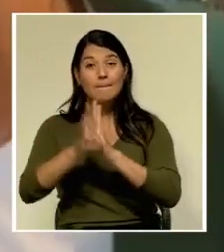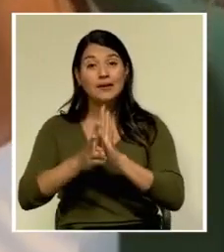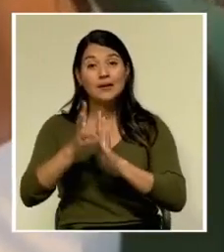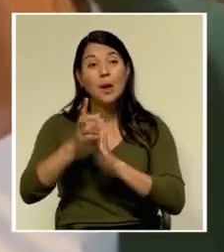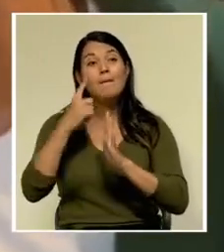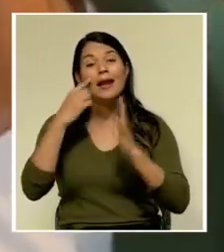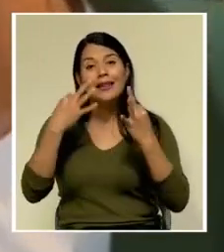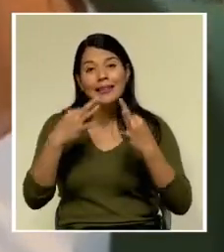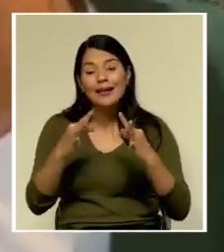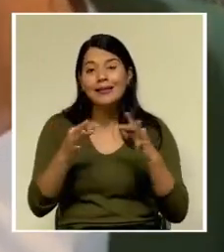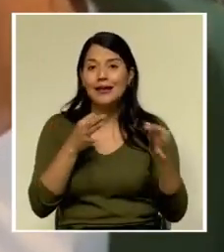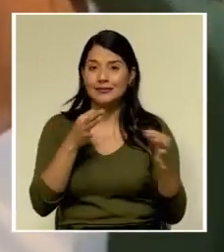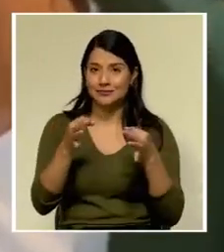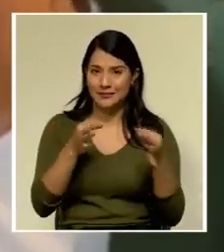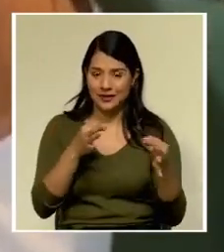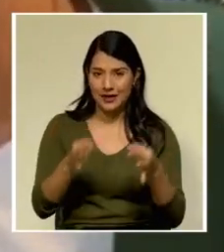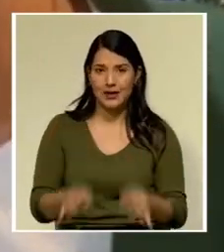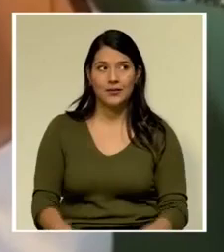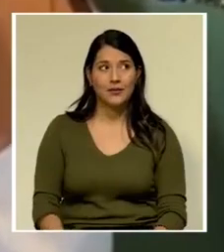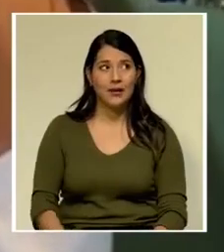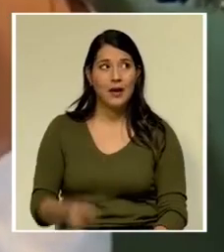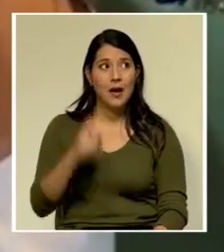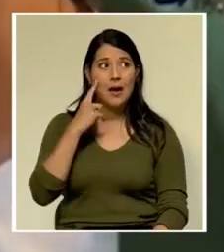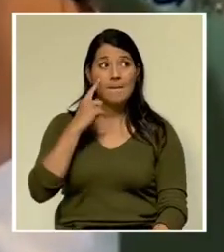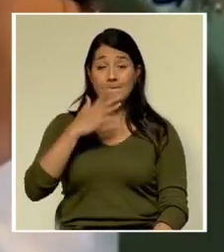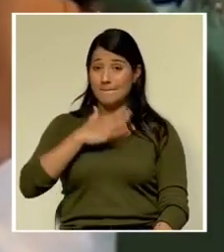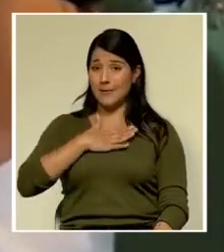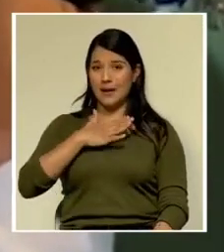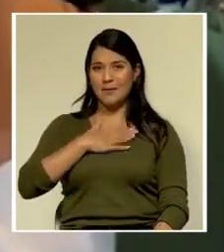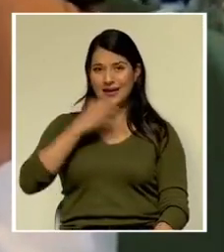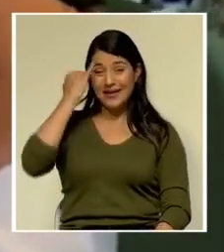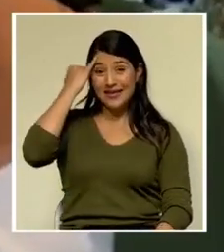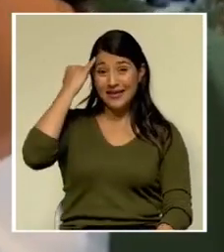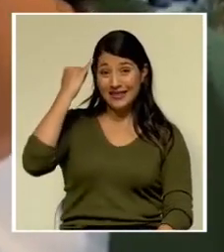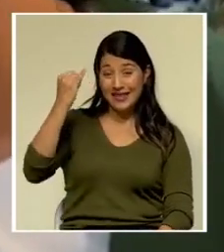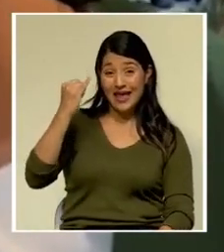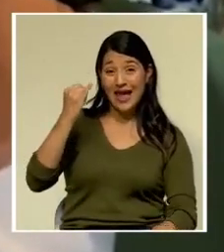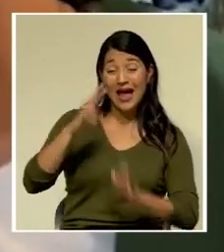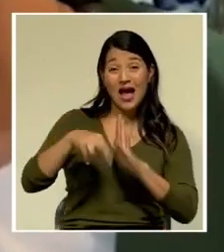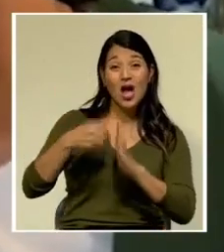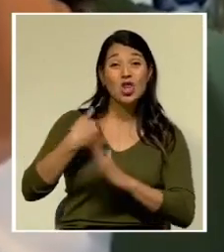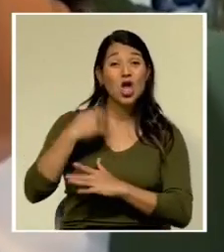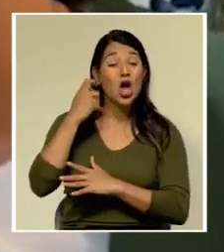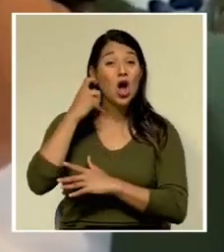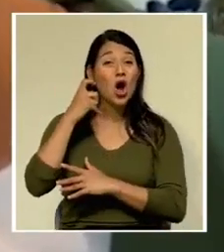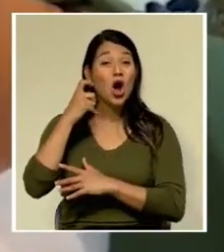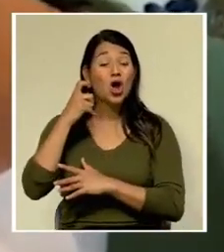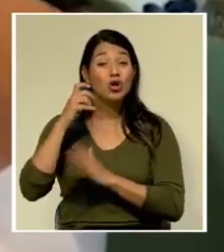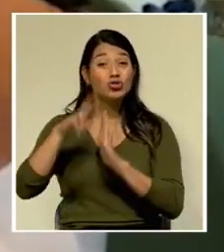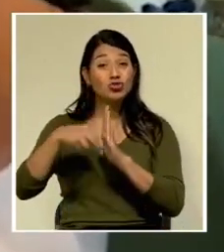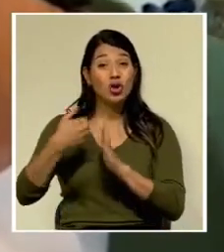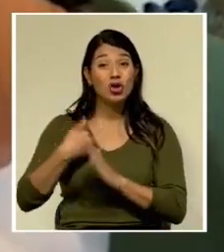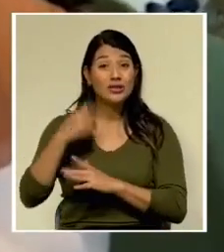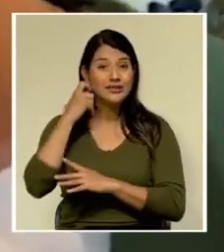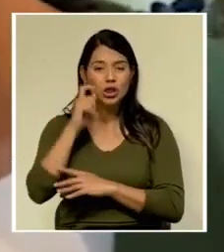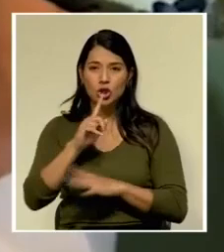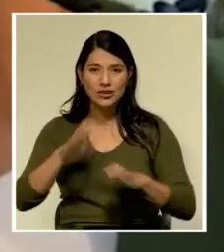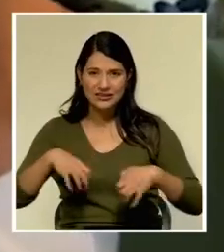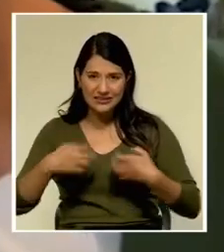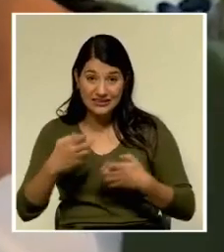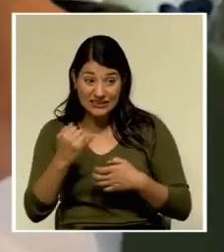de aclaración. Para mí, la ideología de género no existe y cuando esa expresión se usa, va en detrimento de los derechos